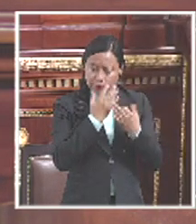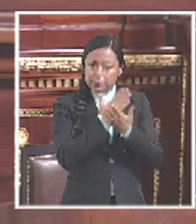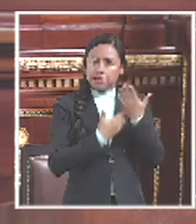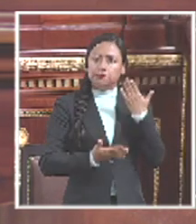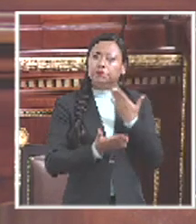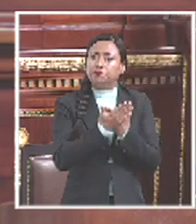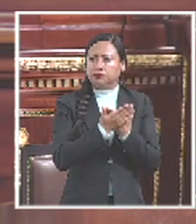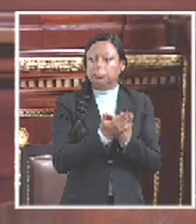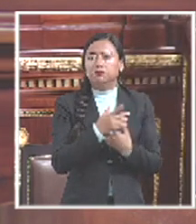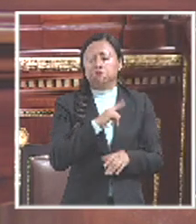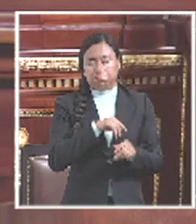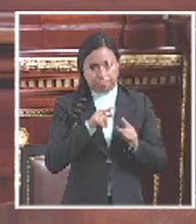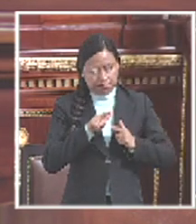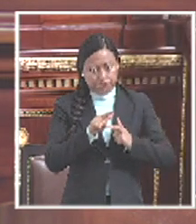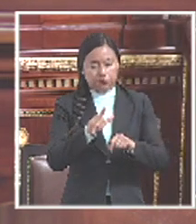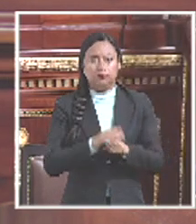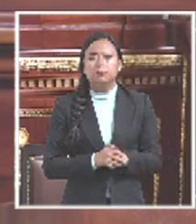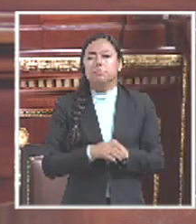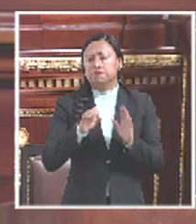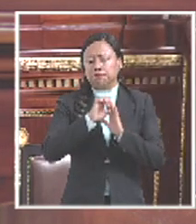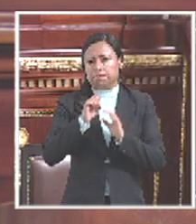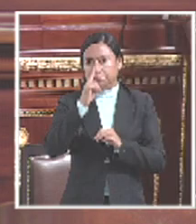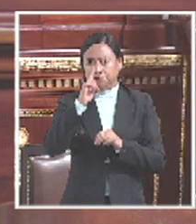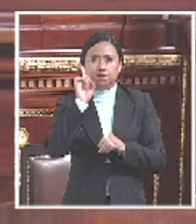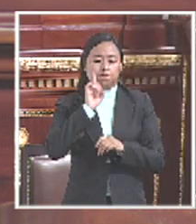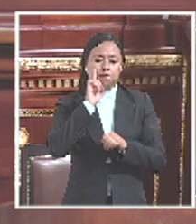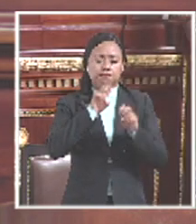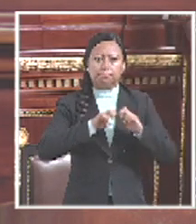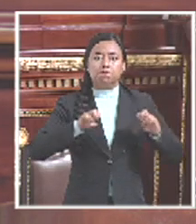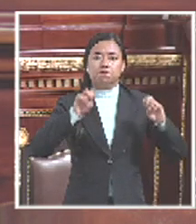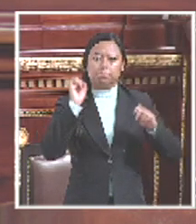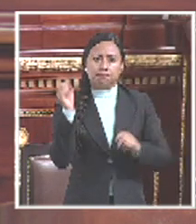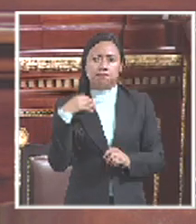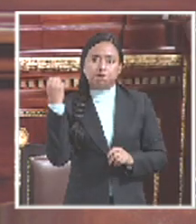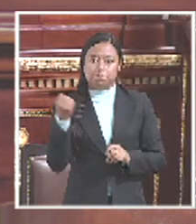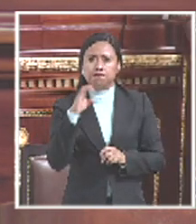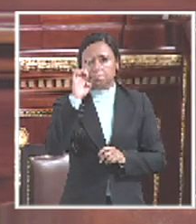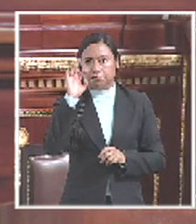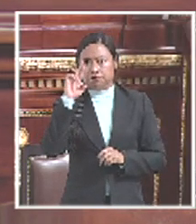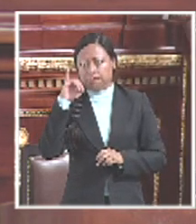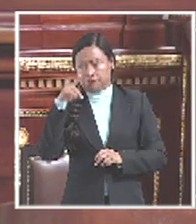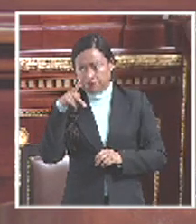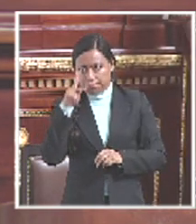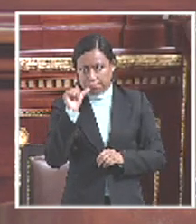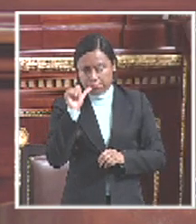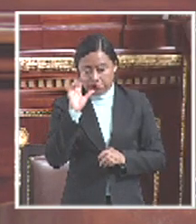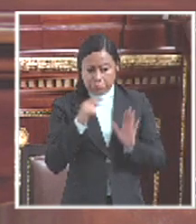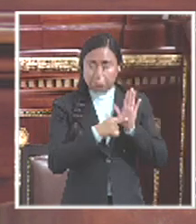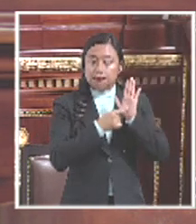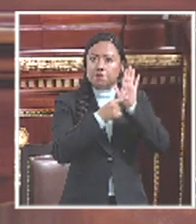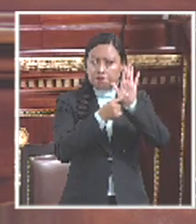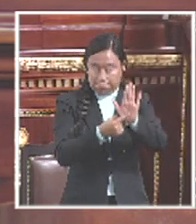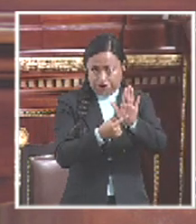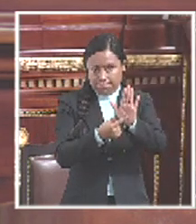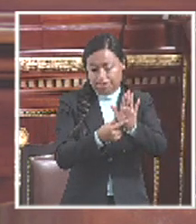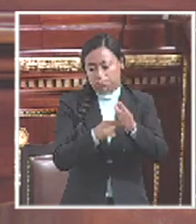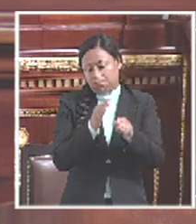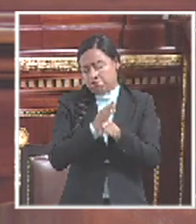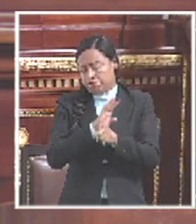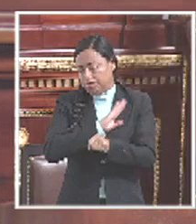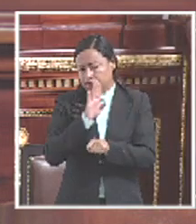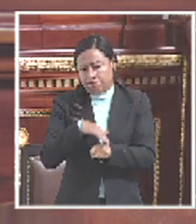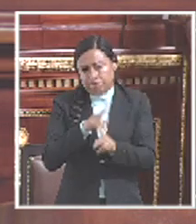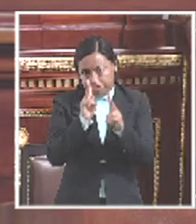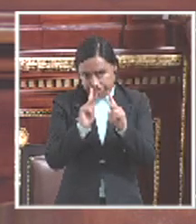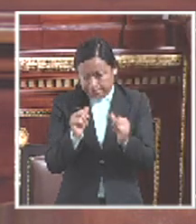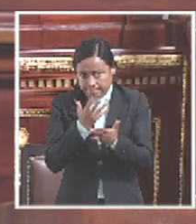Erika Susana Trujillo, que en paz descanse, presentó desde esta tribuna la proposición con punto de acuerdo por la cual se exhorta